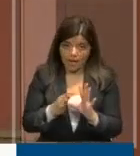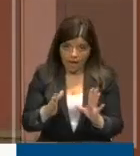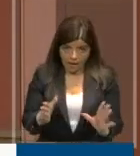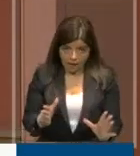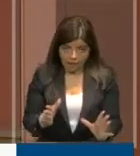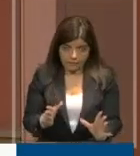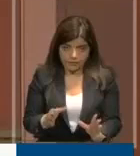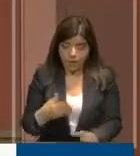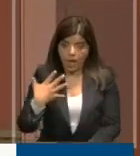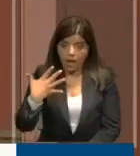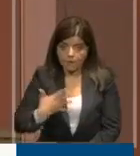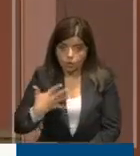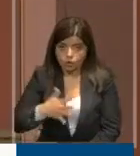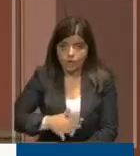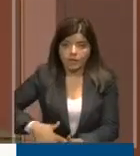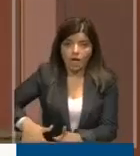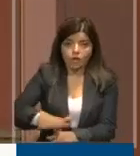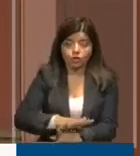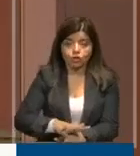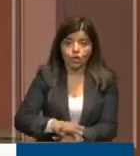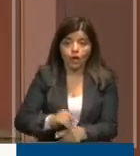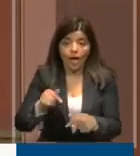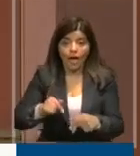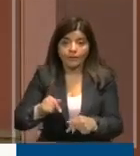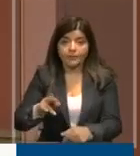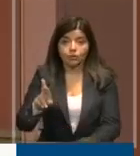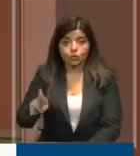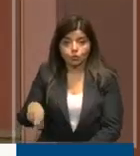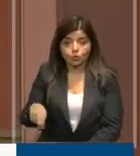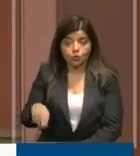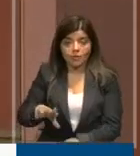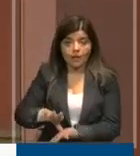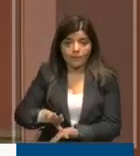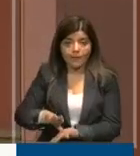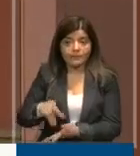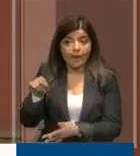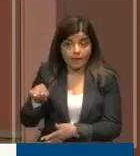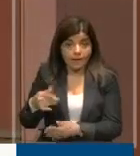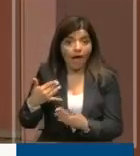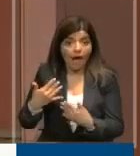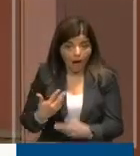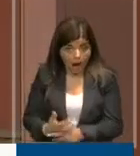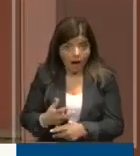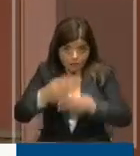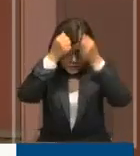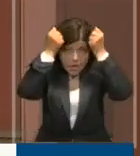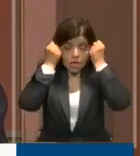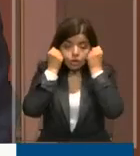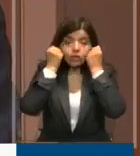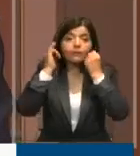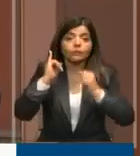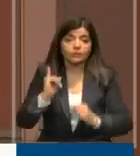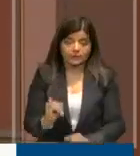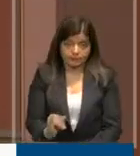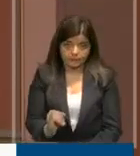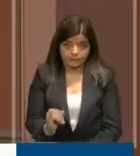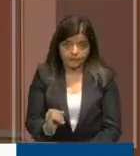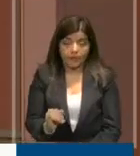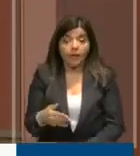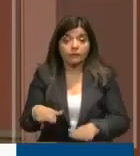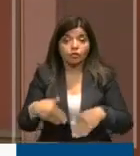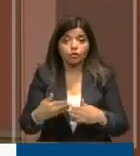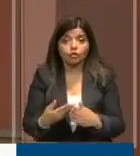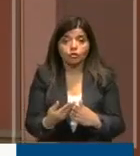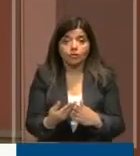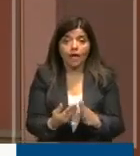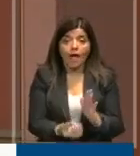muy importantes en la zona, sobre todo en la macrozona sur del país, en la cual hay terrorismo. Y por tanto la constitución